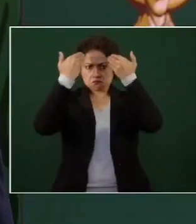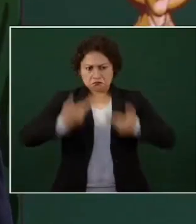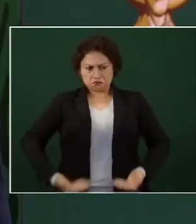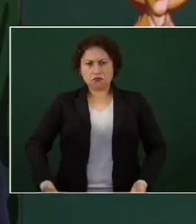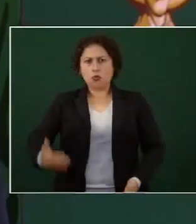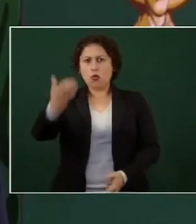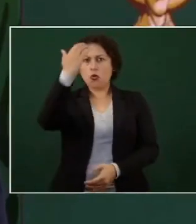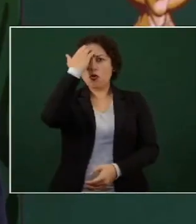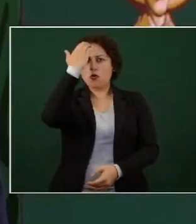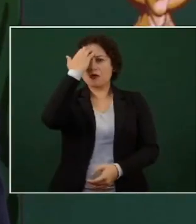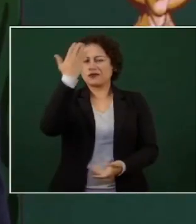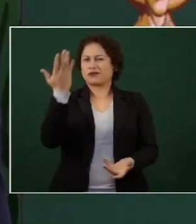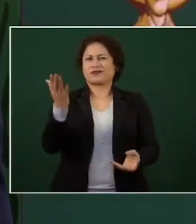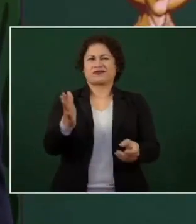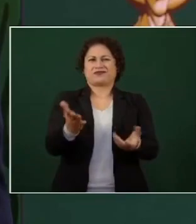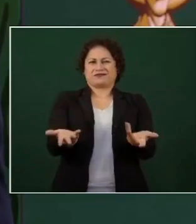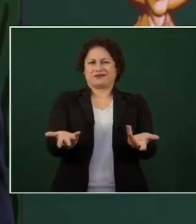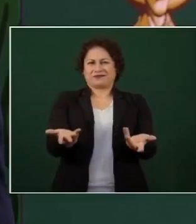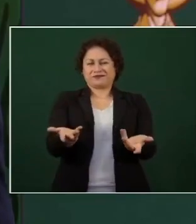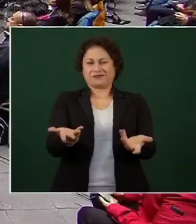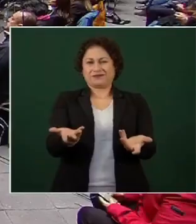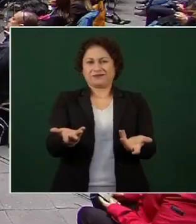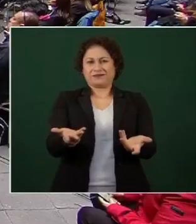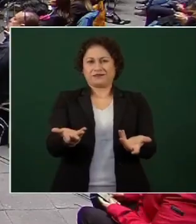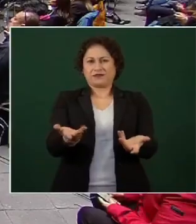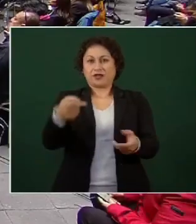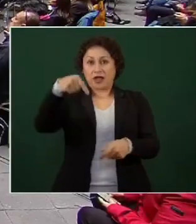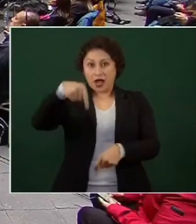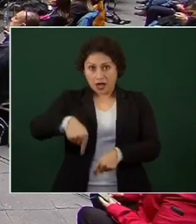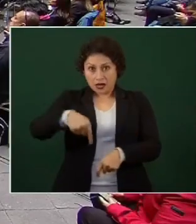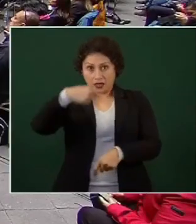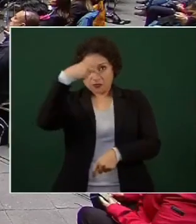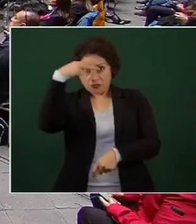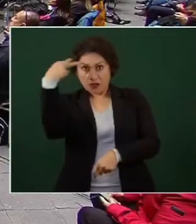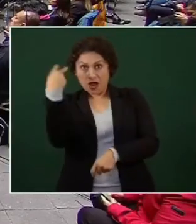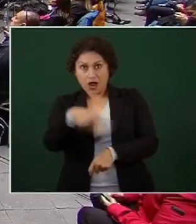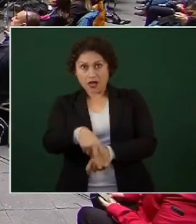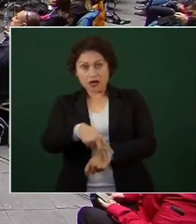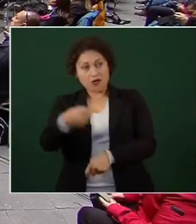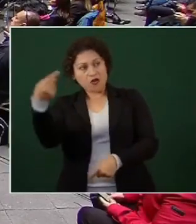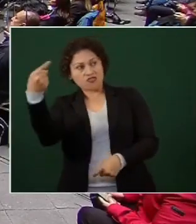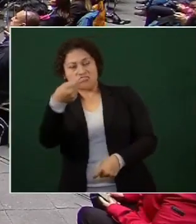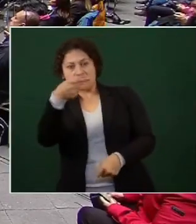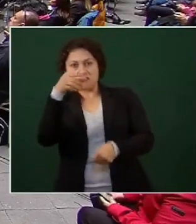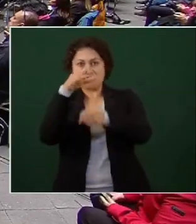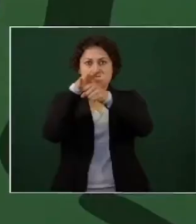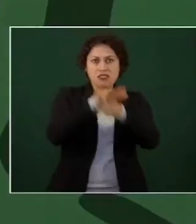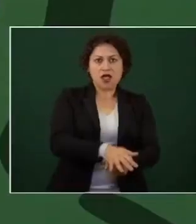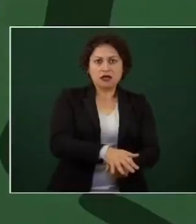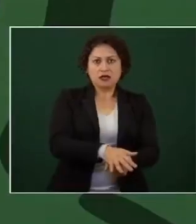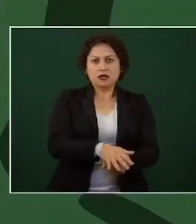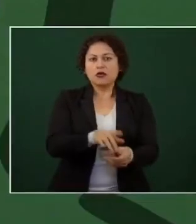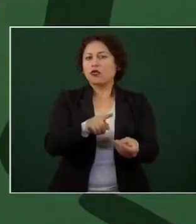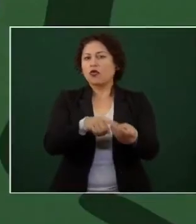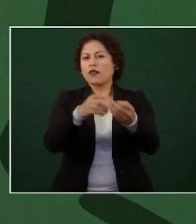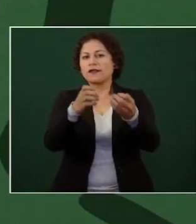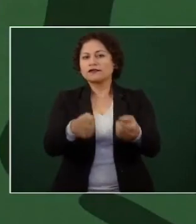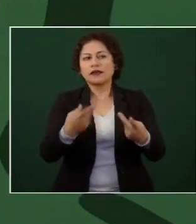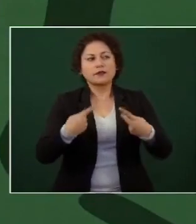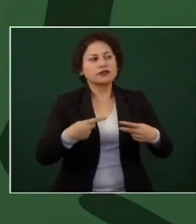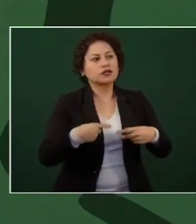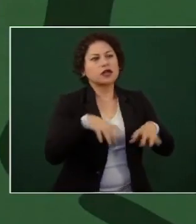Si no hay autoritarismo, ¿dónde están los presos políticos?